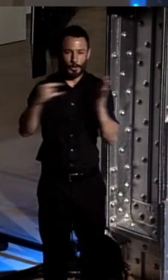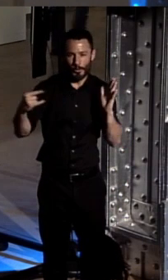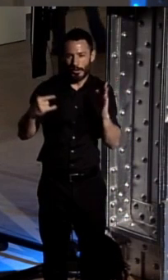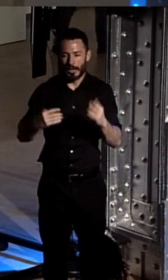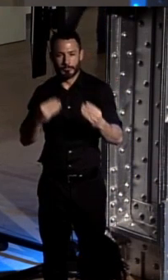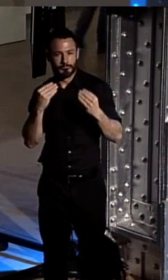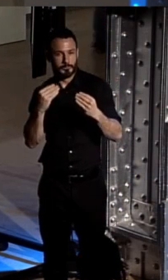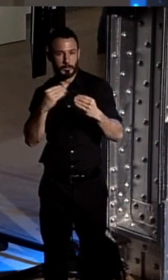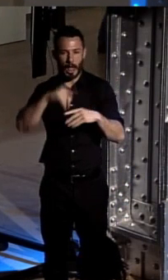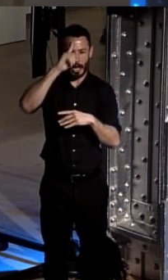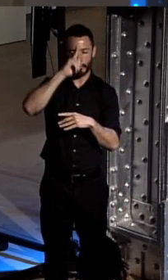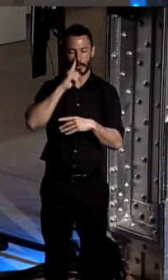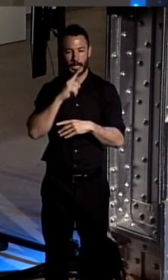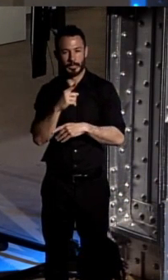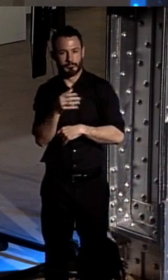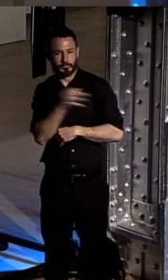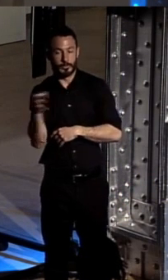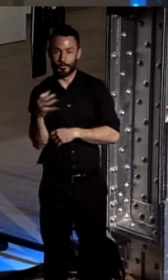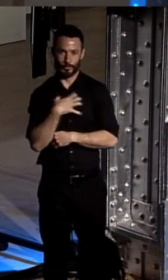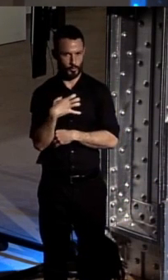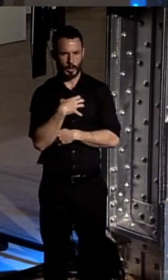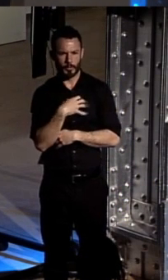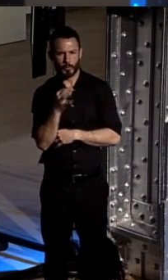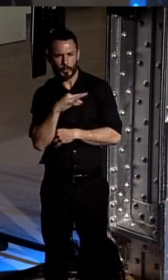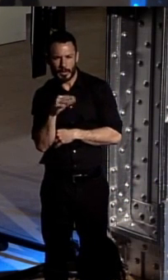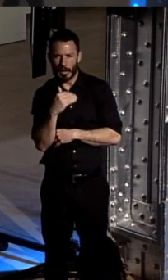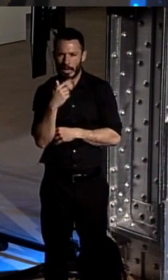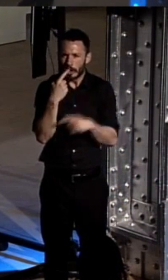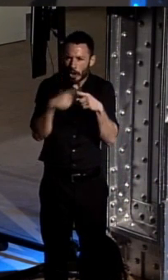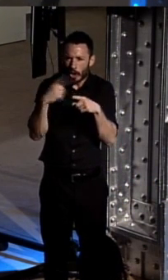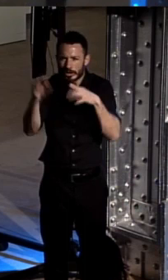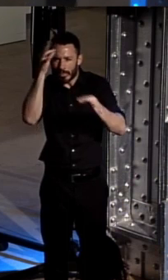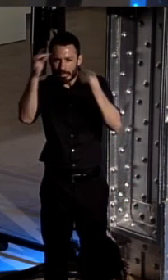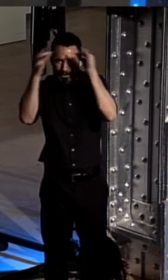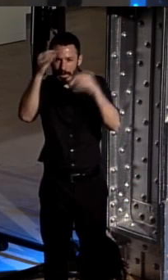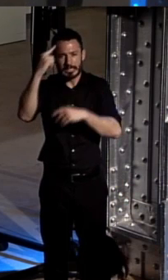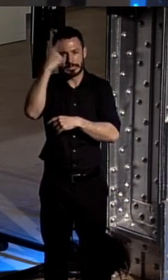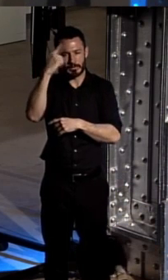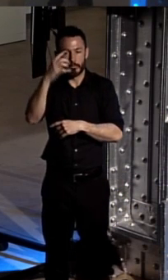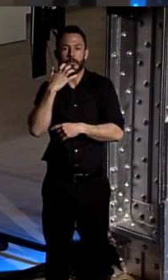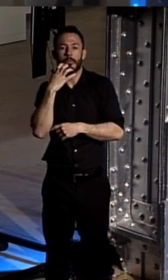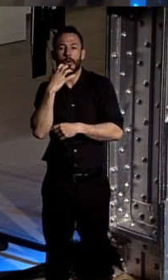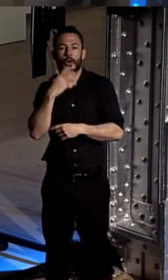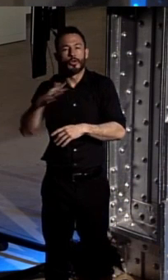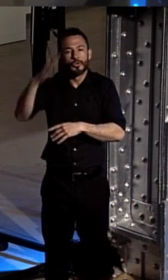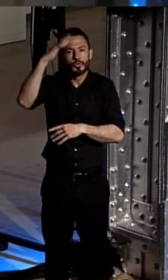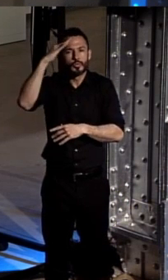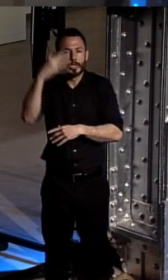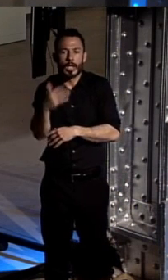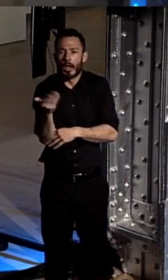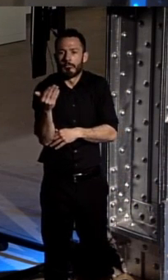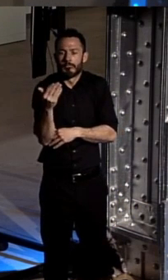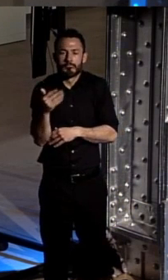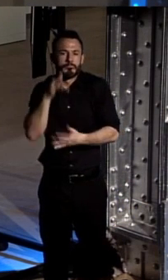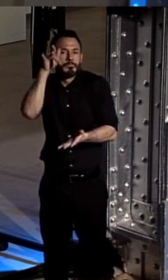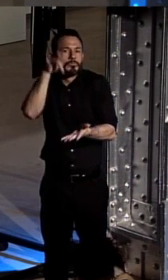píxeles fluorescentes, pero podemos decriptar algunos elementos del contenido del sueño para saber cuándo sucede, de qué manera, cuándo uno sueña y en qué situaciones